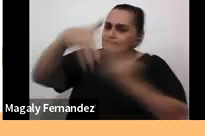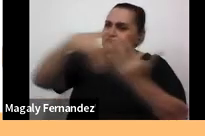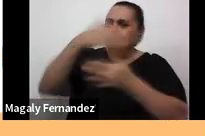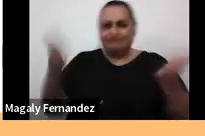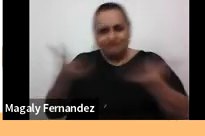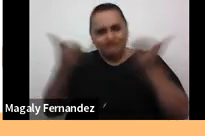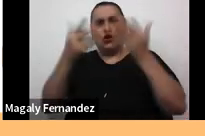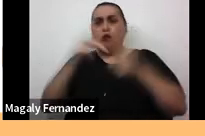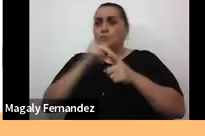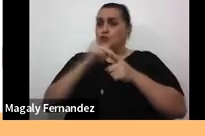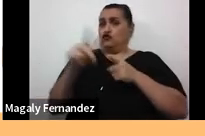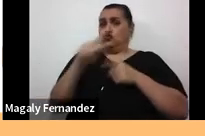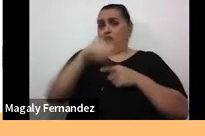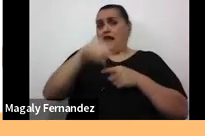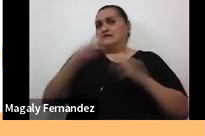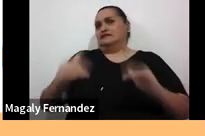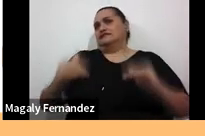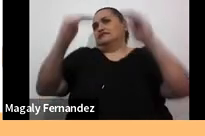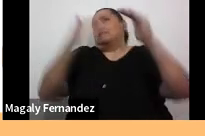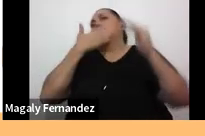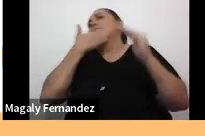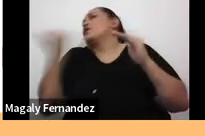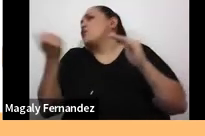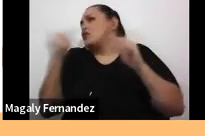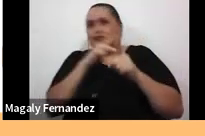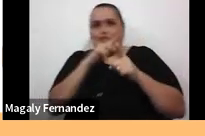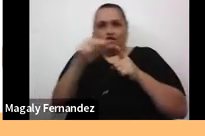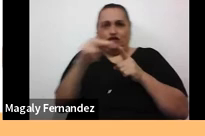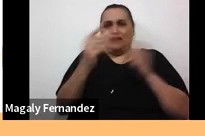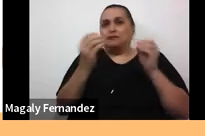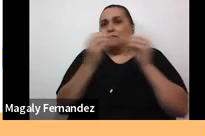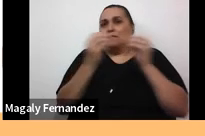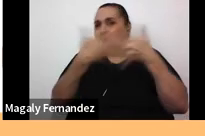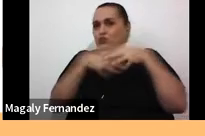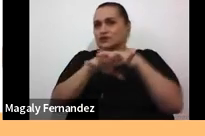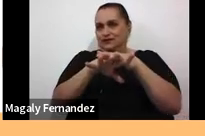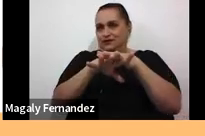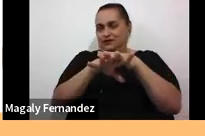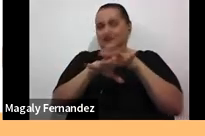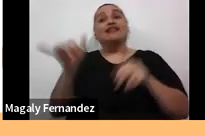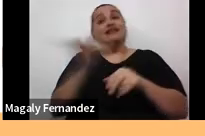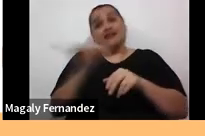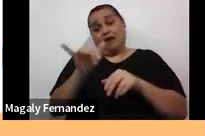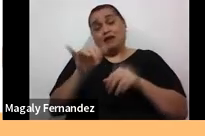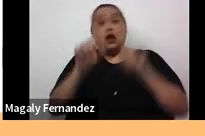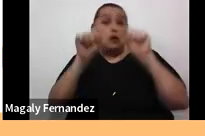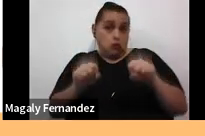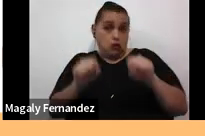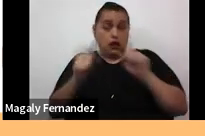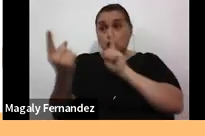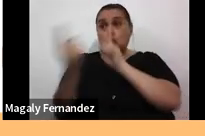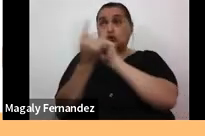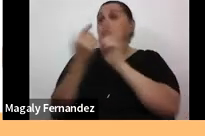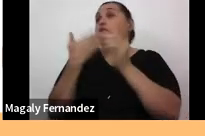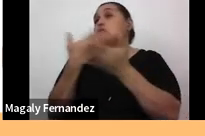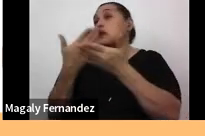profesionales van a ser mejores van a ser más profesionales más inclusivos y además de pronto pueden encontrar una buena amistad